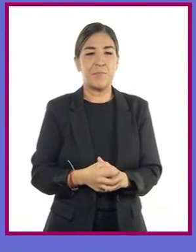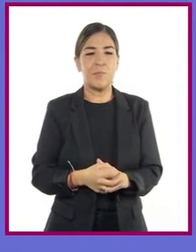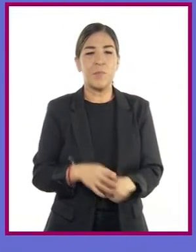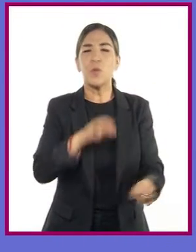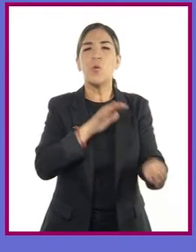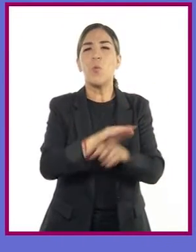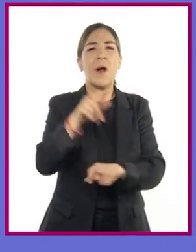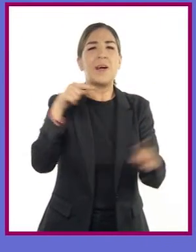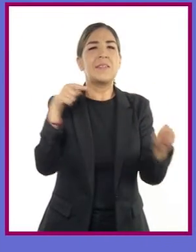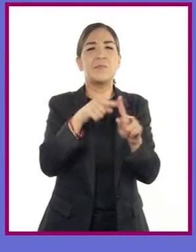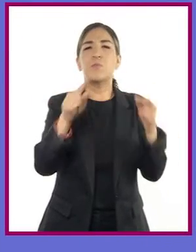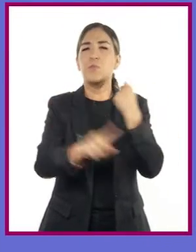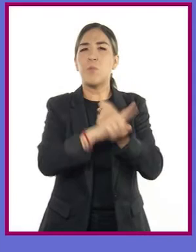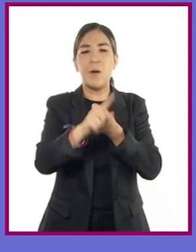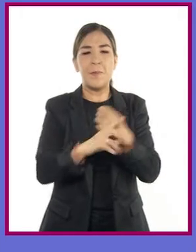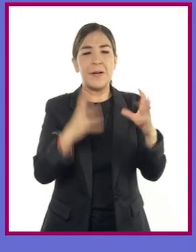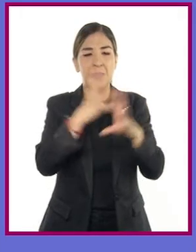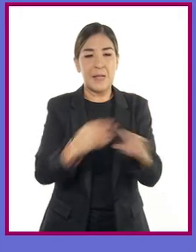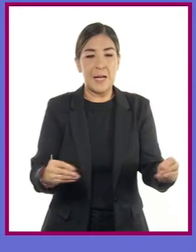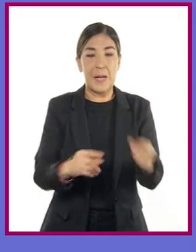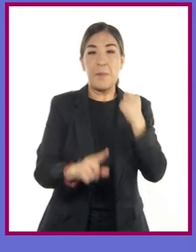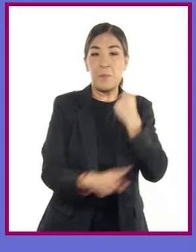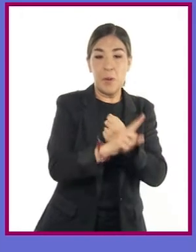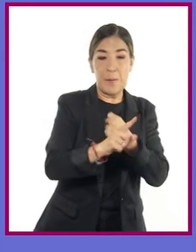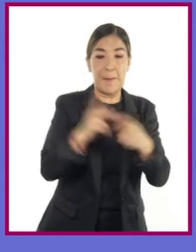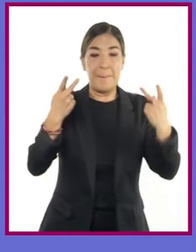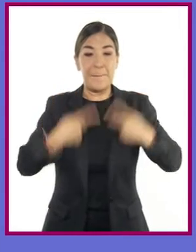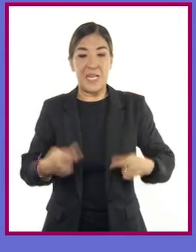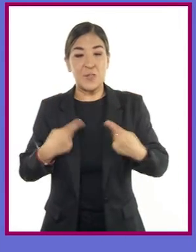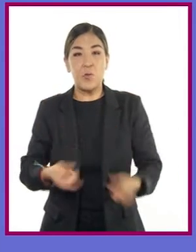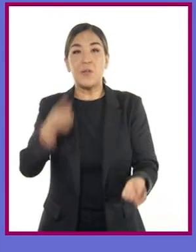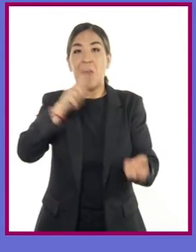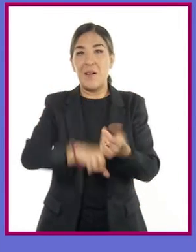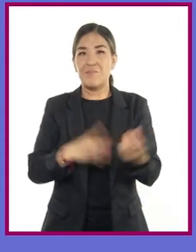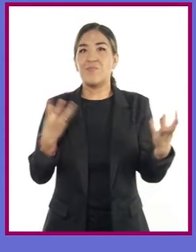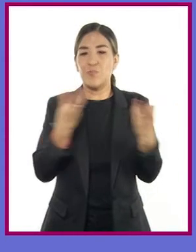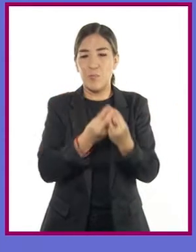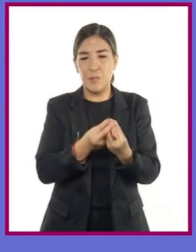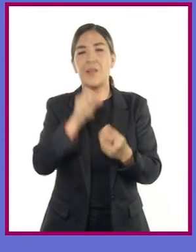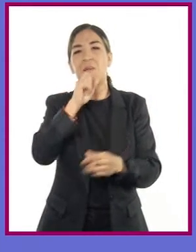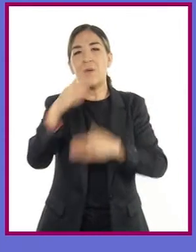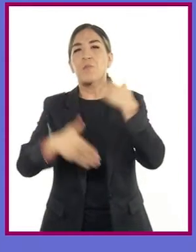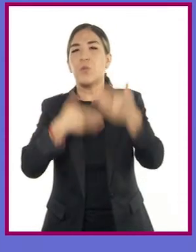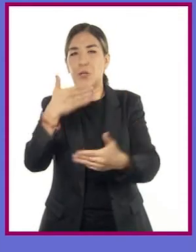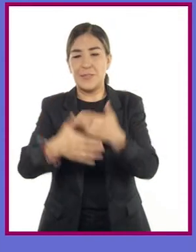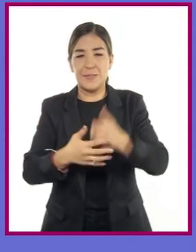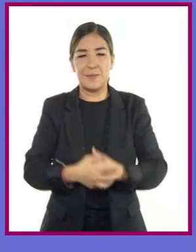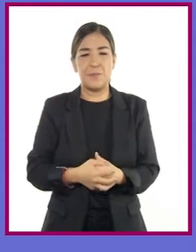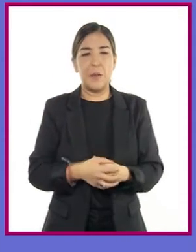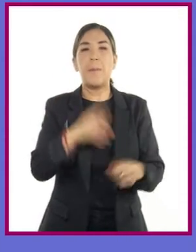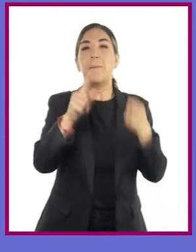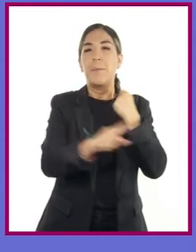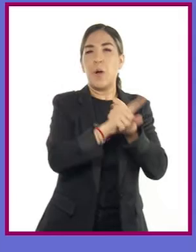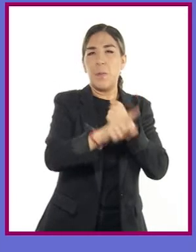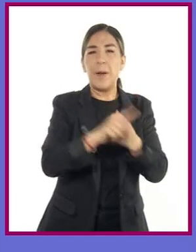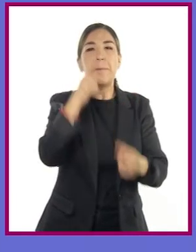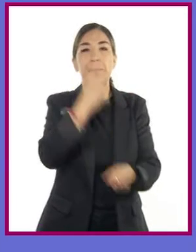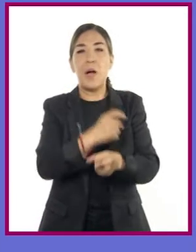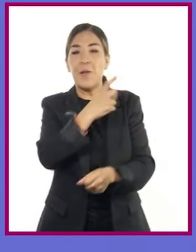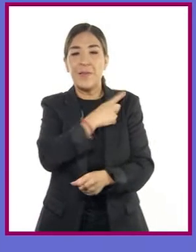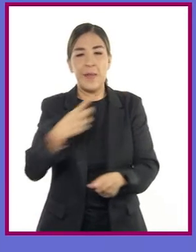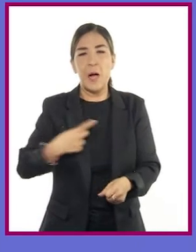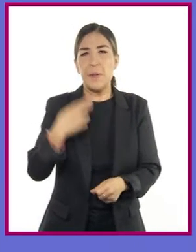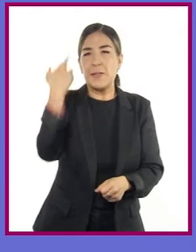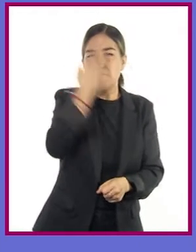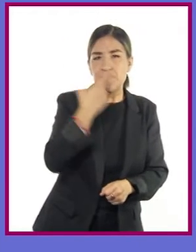del conflicto son 3: el problema, las personas involucradas y el proceso. El problema. Analizar el problema nos